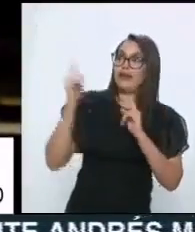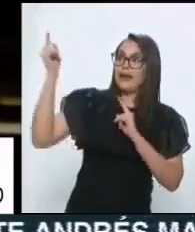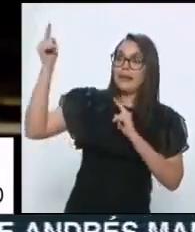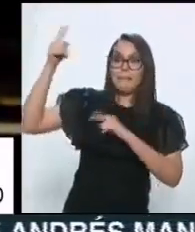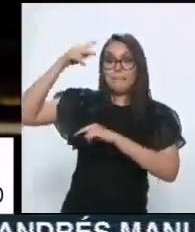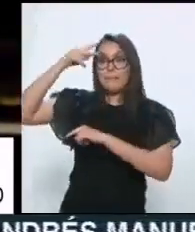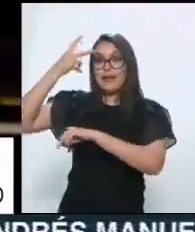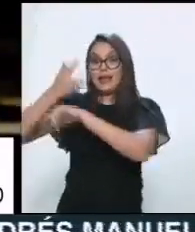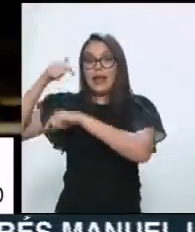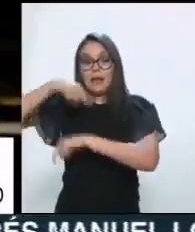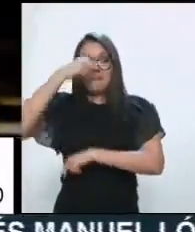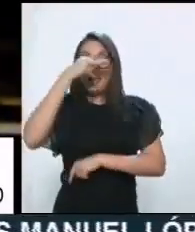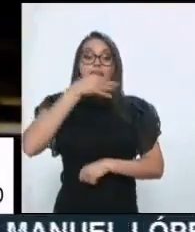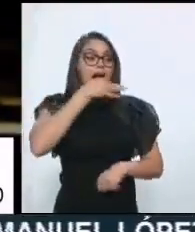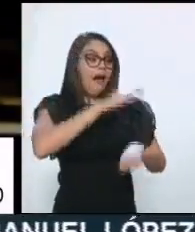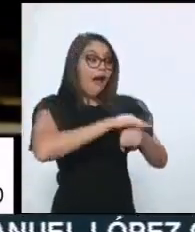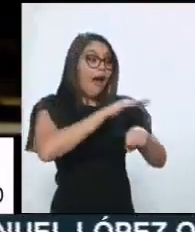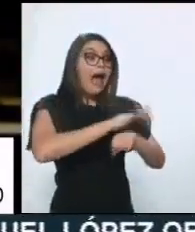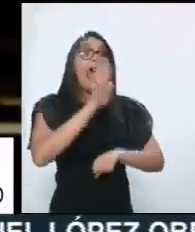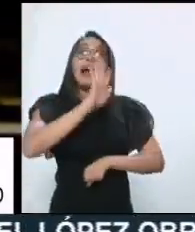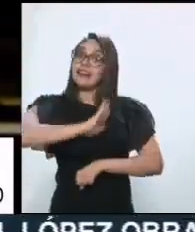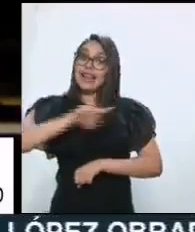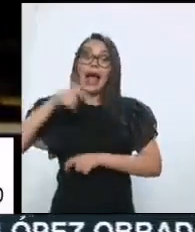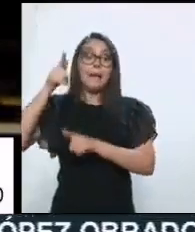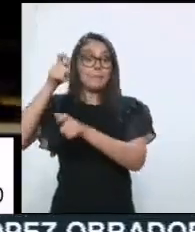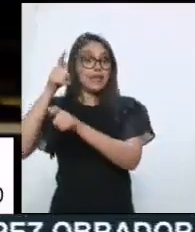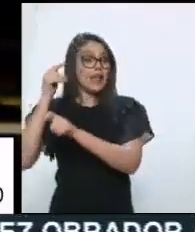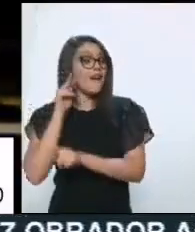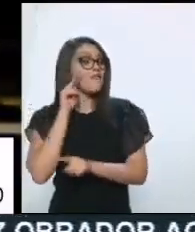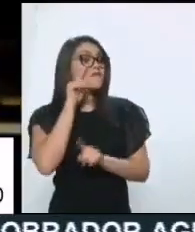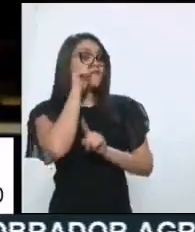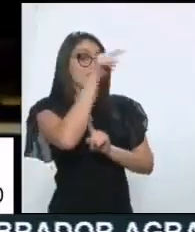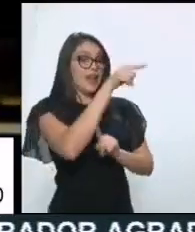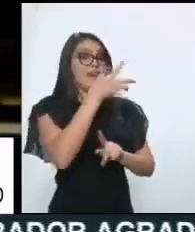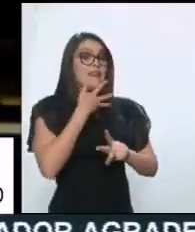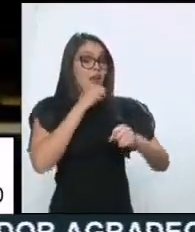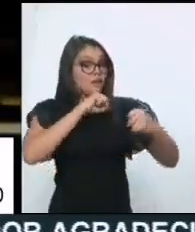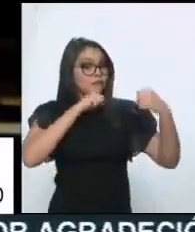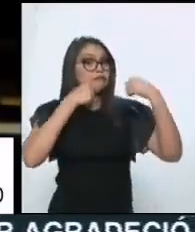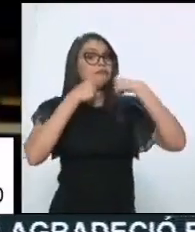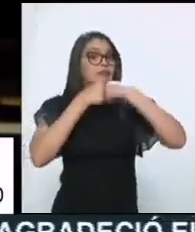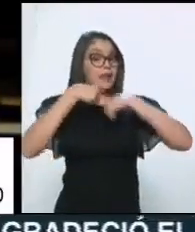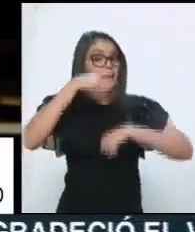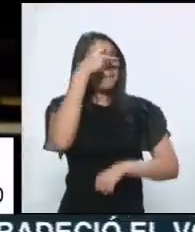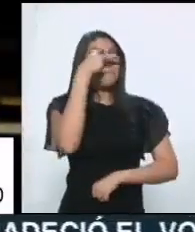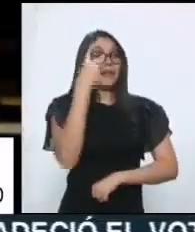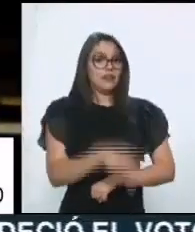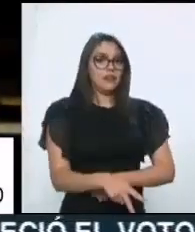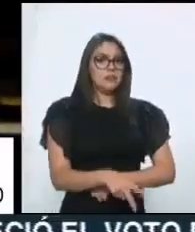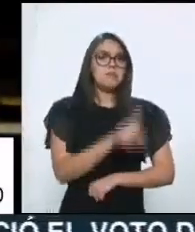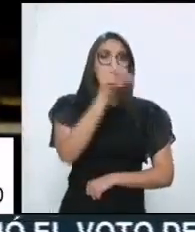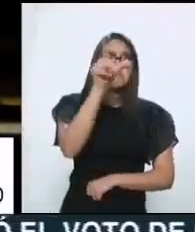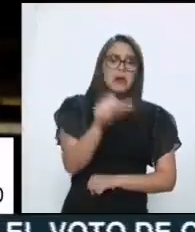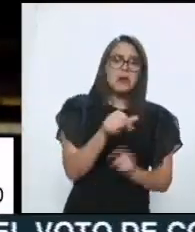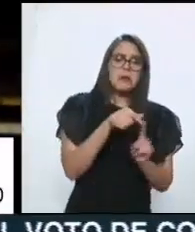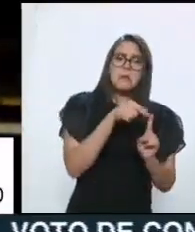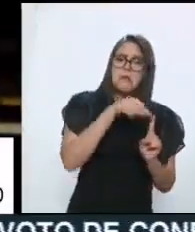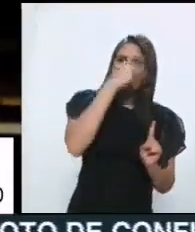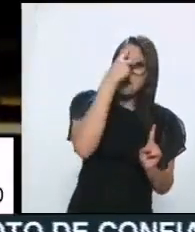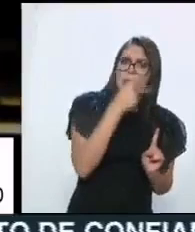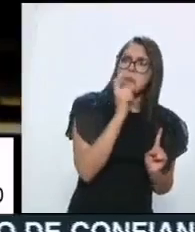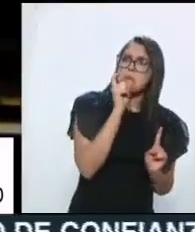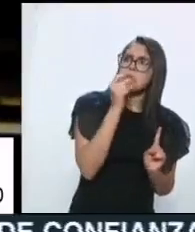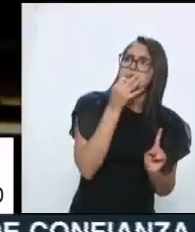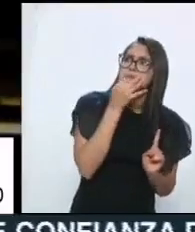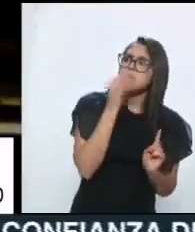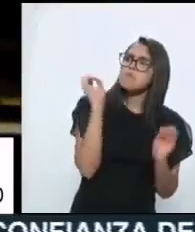avisan, ya van para allá, ya están cruzando la frontera, pasan 20 minutos sin que los agentes de la AFI les den respuesta, y cuando